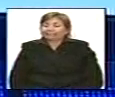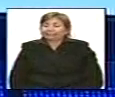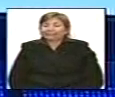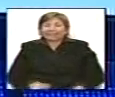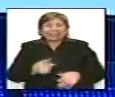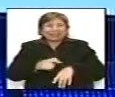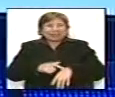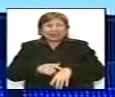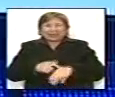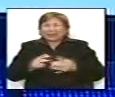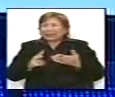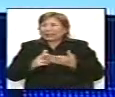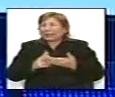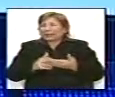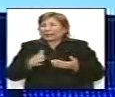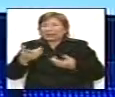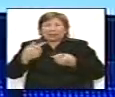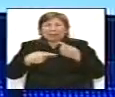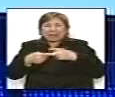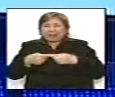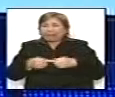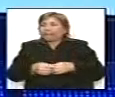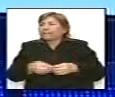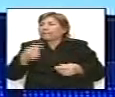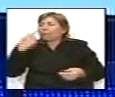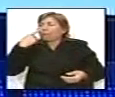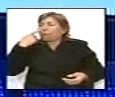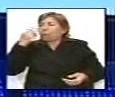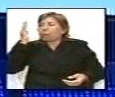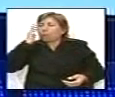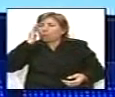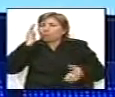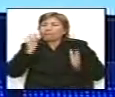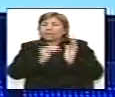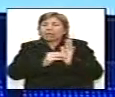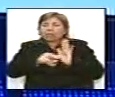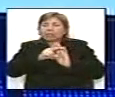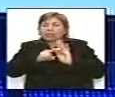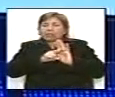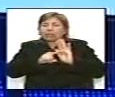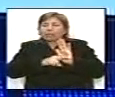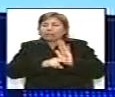Es momento de hacer una pausa y al volver, conozca más normas